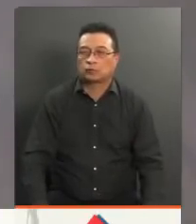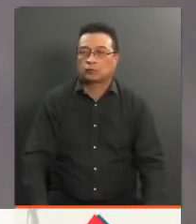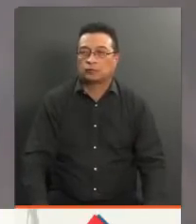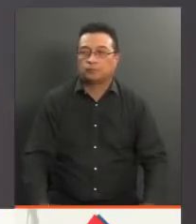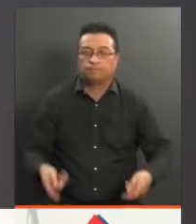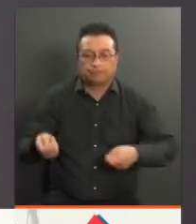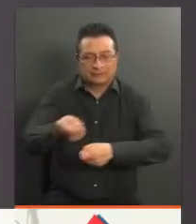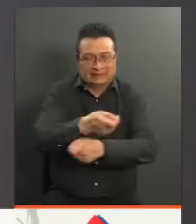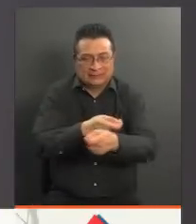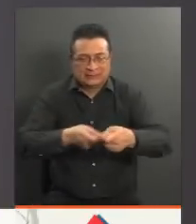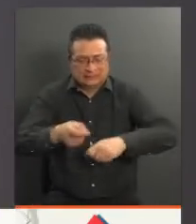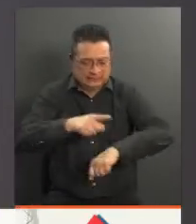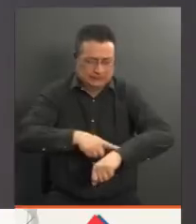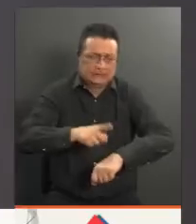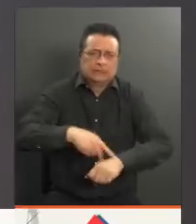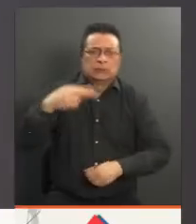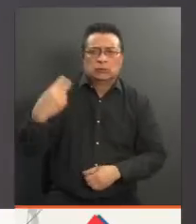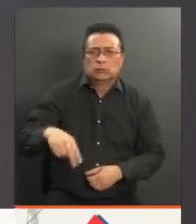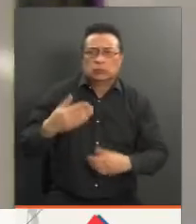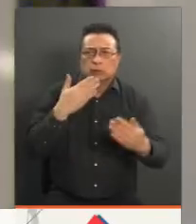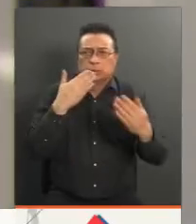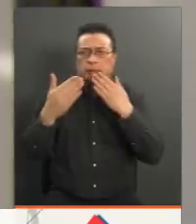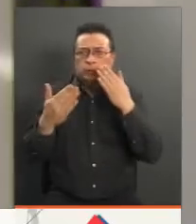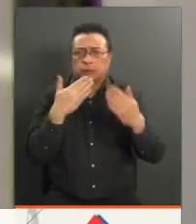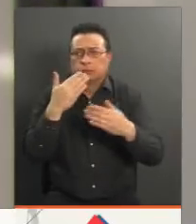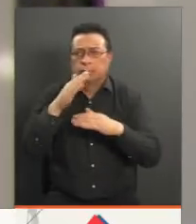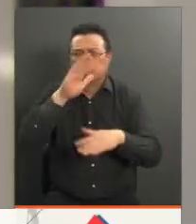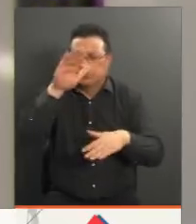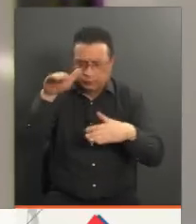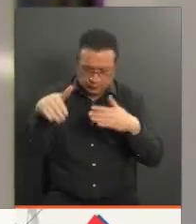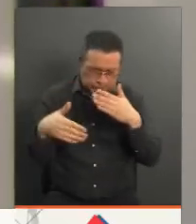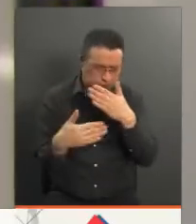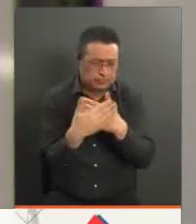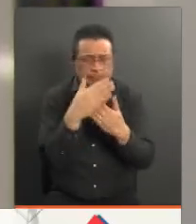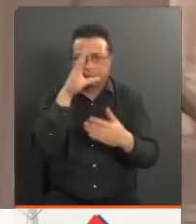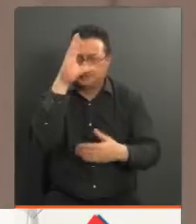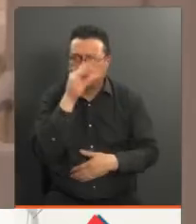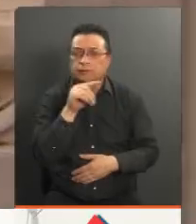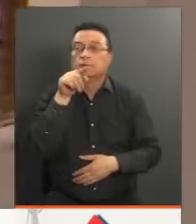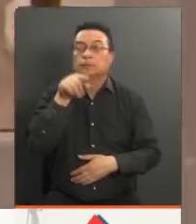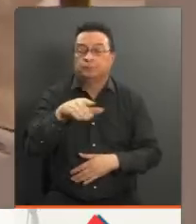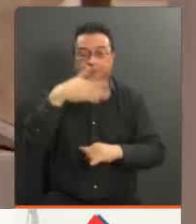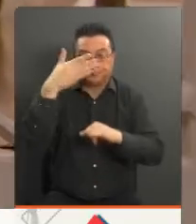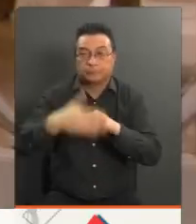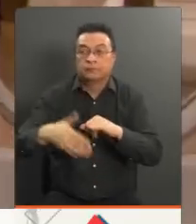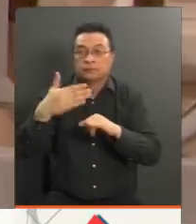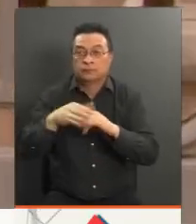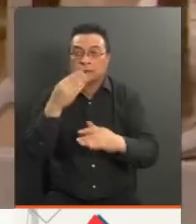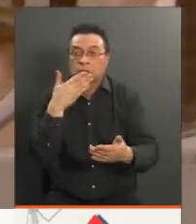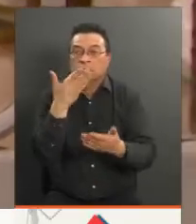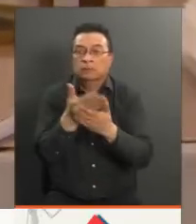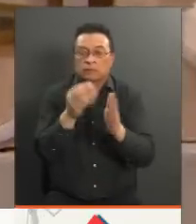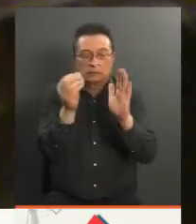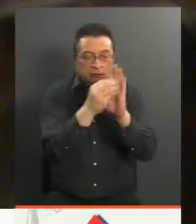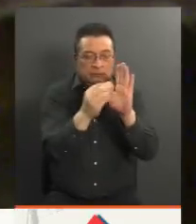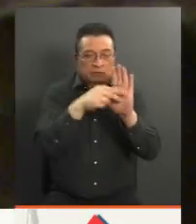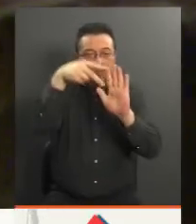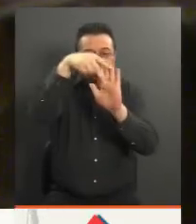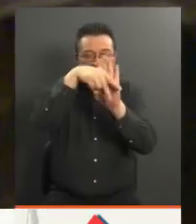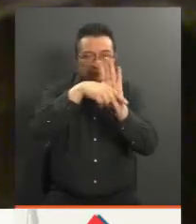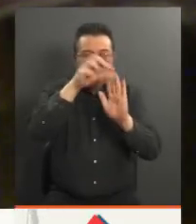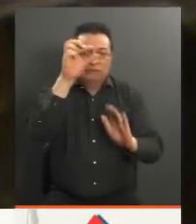Negociaciones a contrarreloj, conversaciones hasta bien entrada la noche. Incluso los plazos para presentar indicaciones sobre normas transitorias se